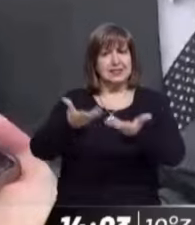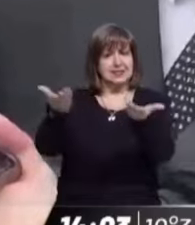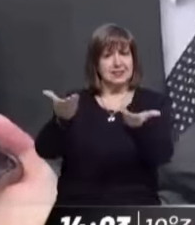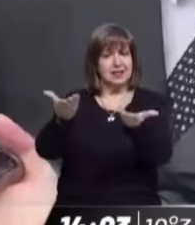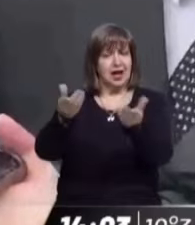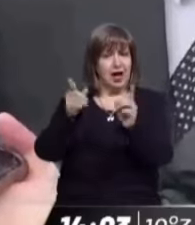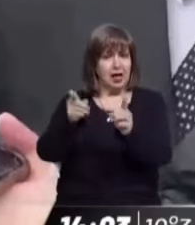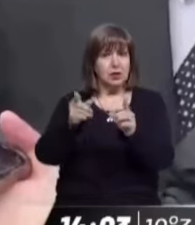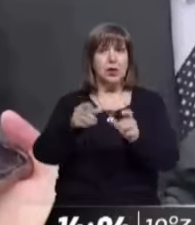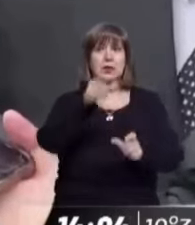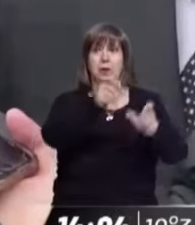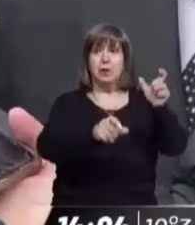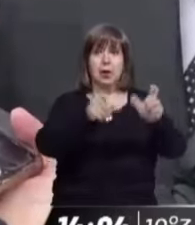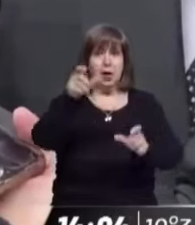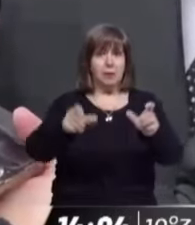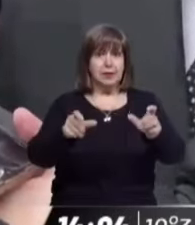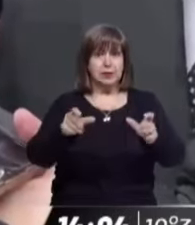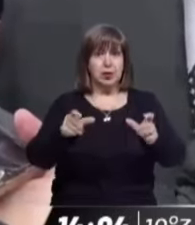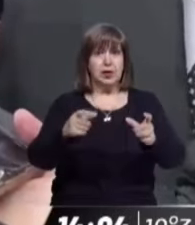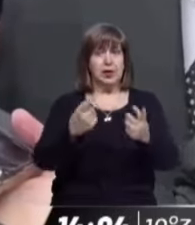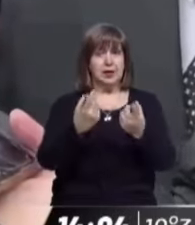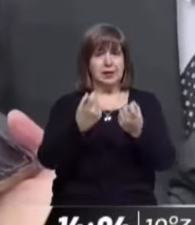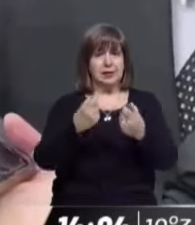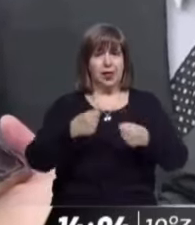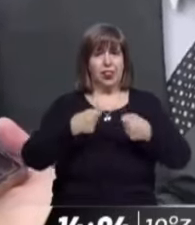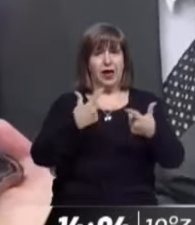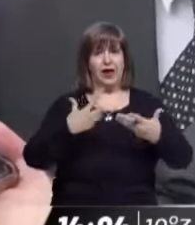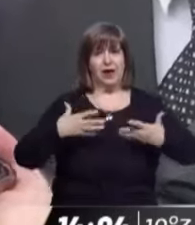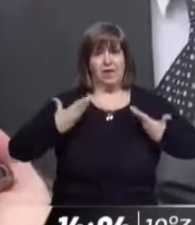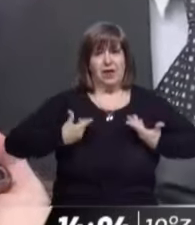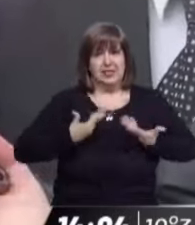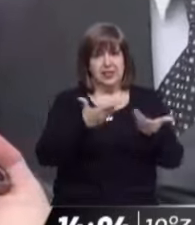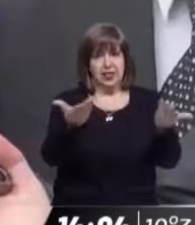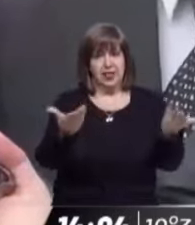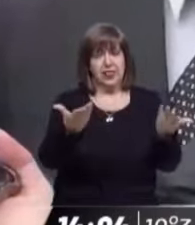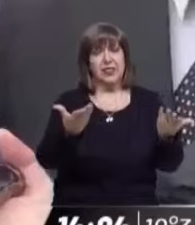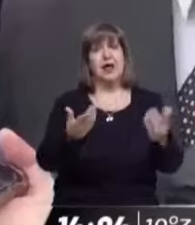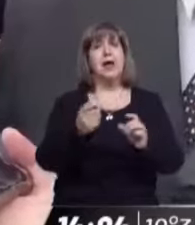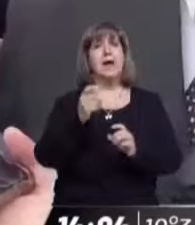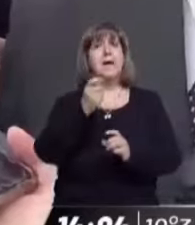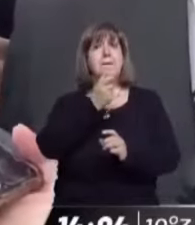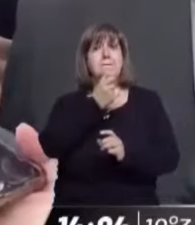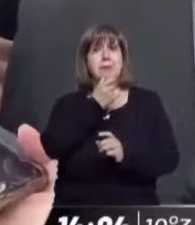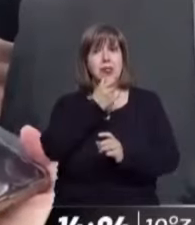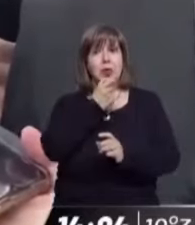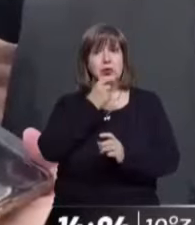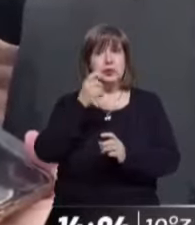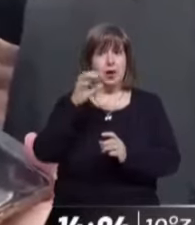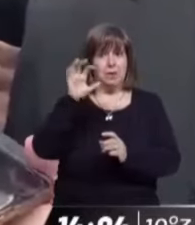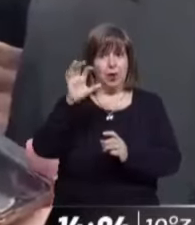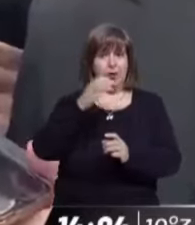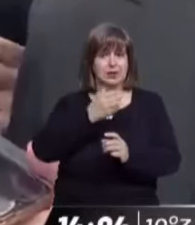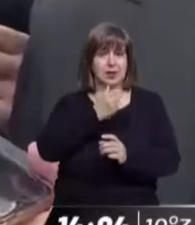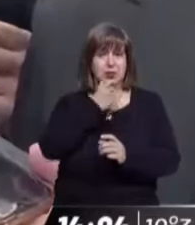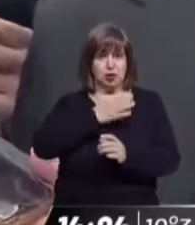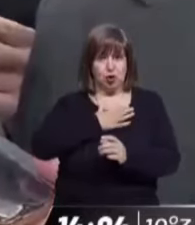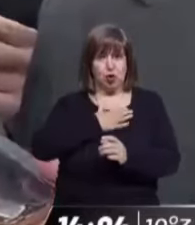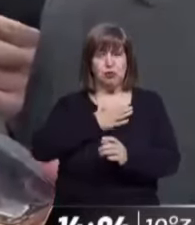Hoy la provincia de Mendoza es la provincia que más coparticipa a sus municipios.